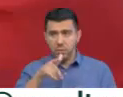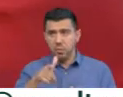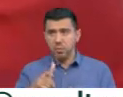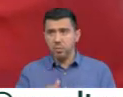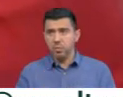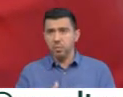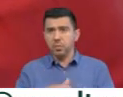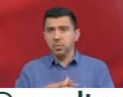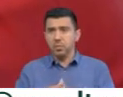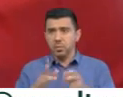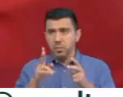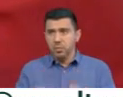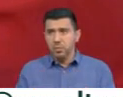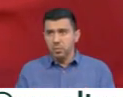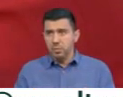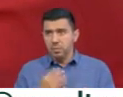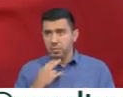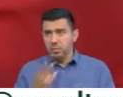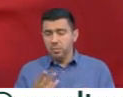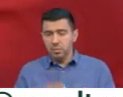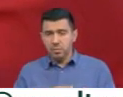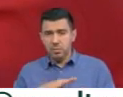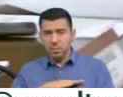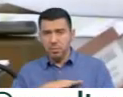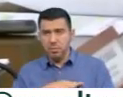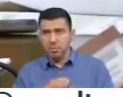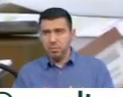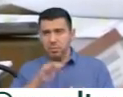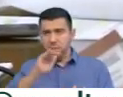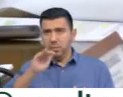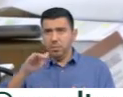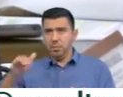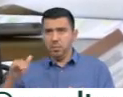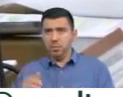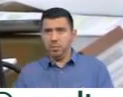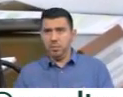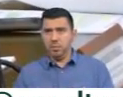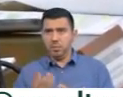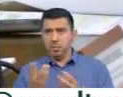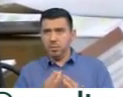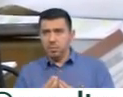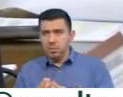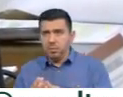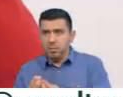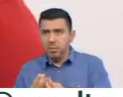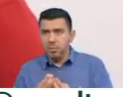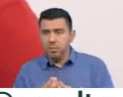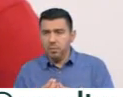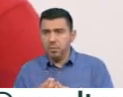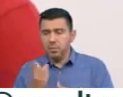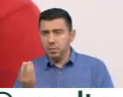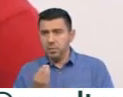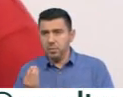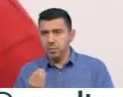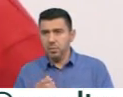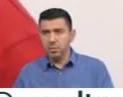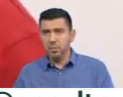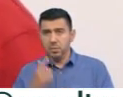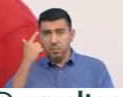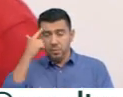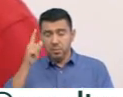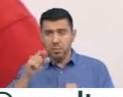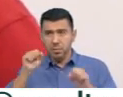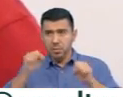Norte. Voceros de la alcaldía hicieron un llamado a los concejales para que se apruebe la iniciativa. Hay que estar apegado, porque eso